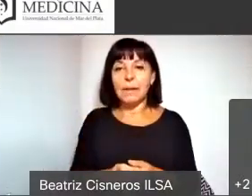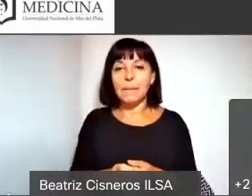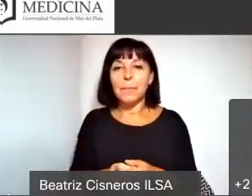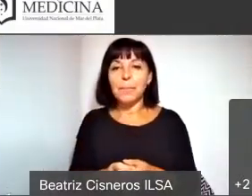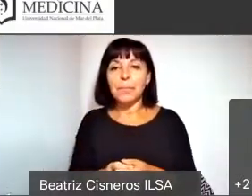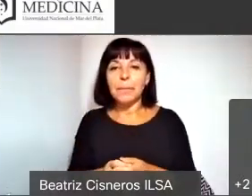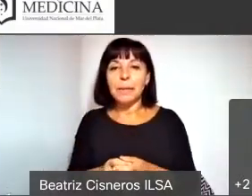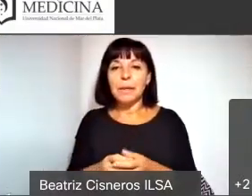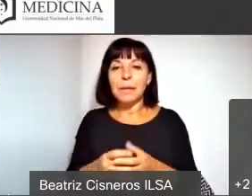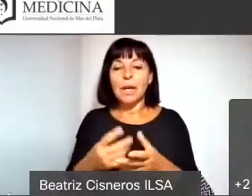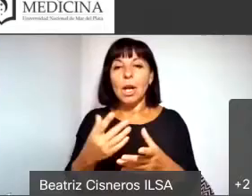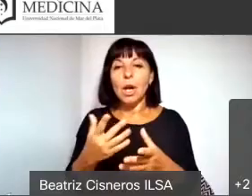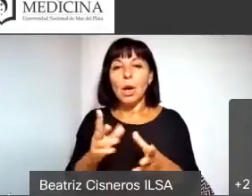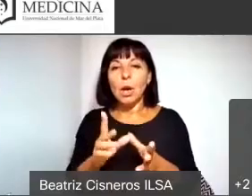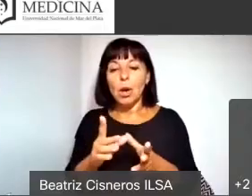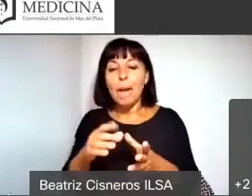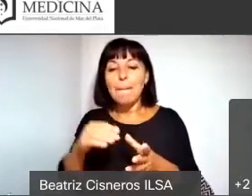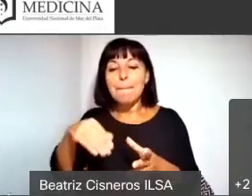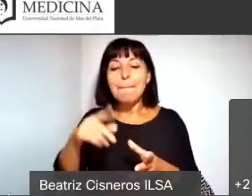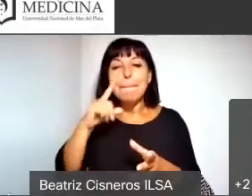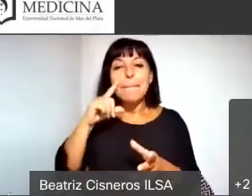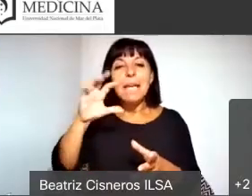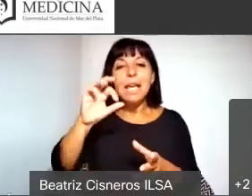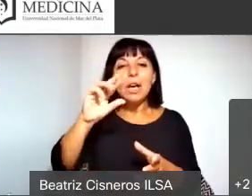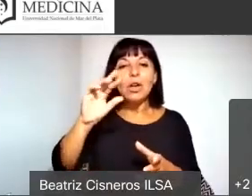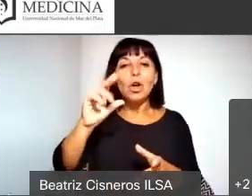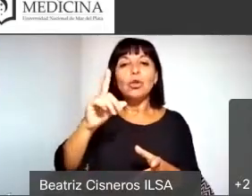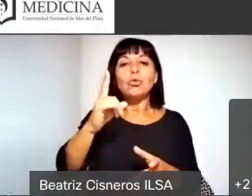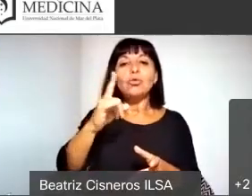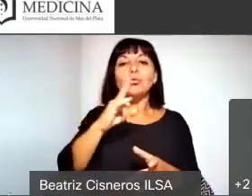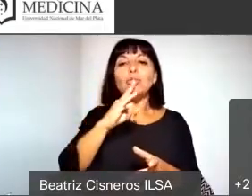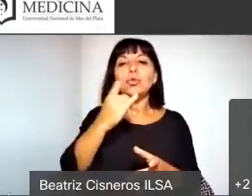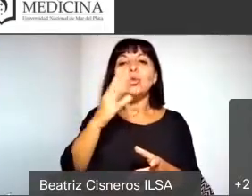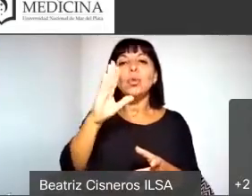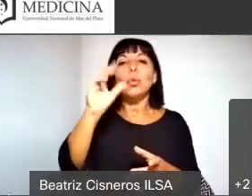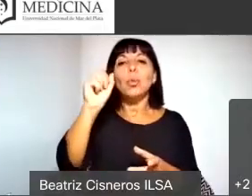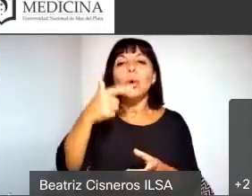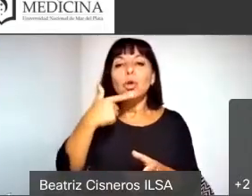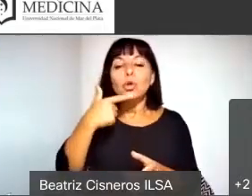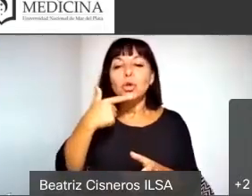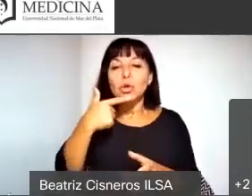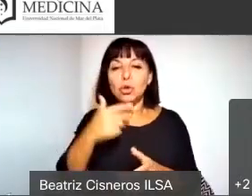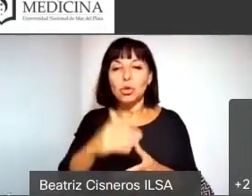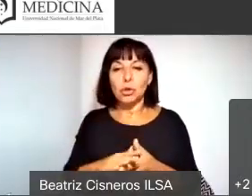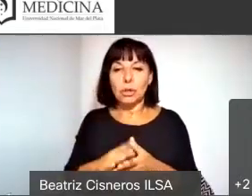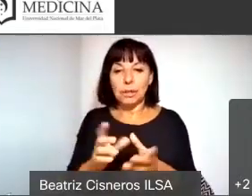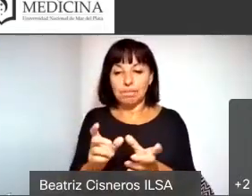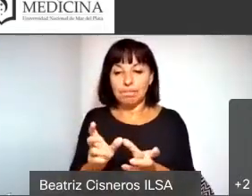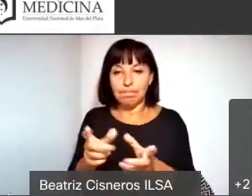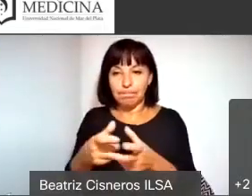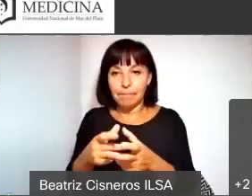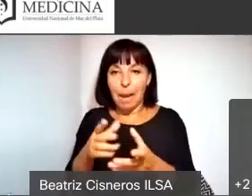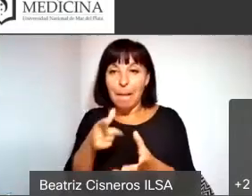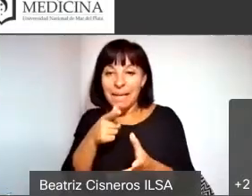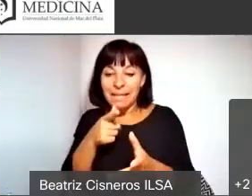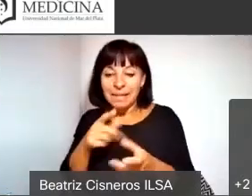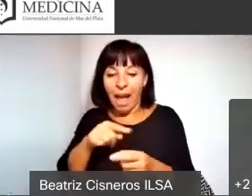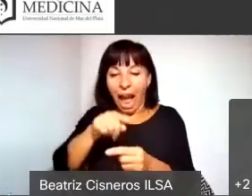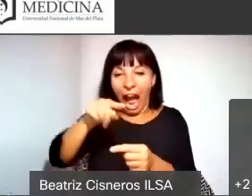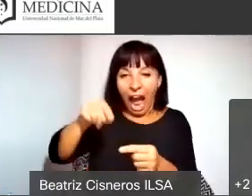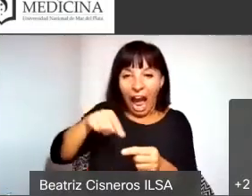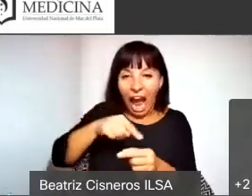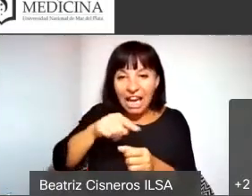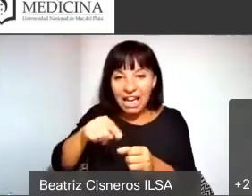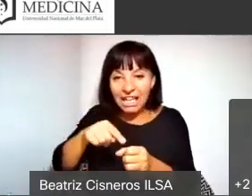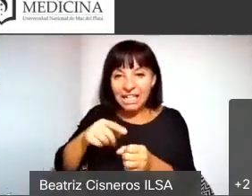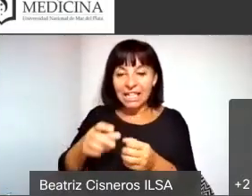de microtúbulos. 9 tripletes de microtúbulos dispuestos en forma de anillo rodeando un eje